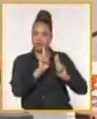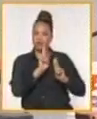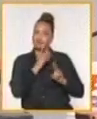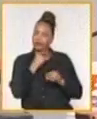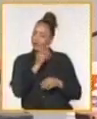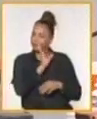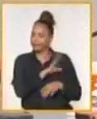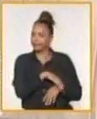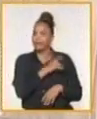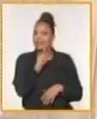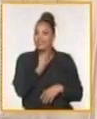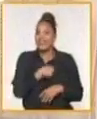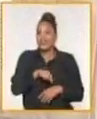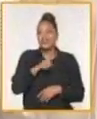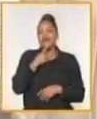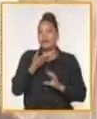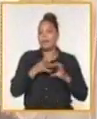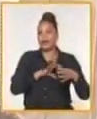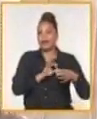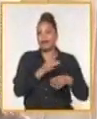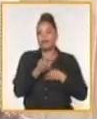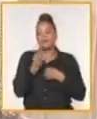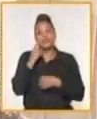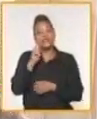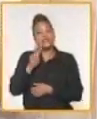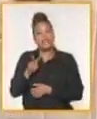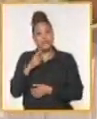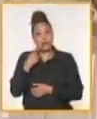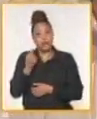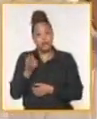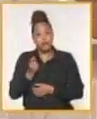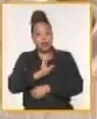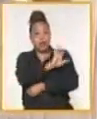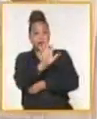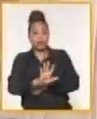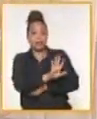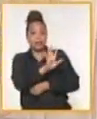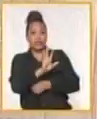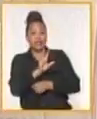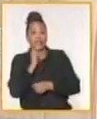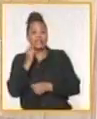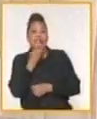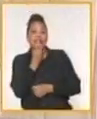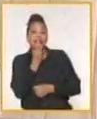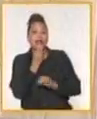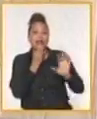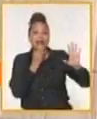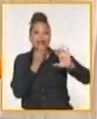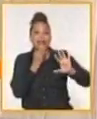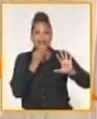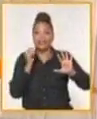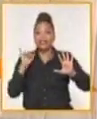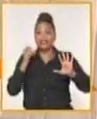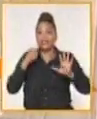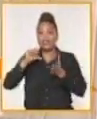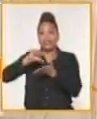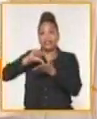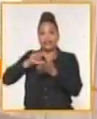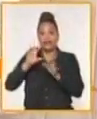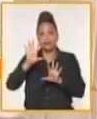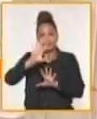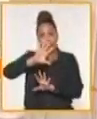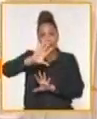Bueno, porque es complicado. Si nosotros miramos la región, está aquí Israel y aquí está Irán. Yo decía que Irán es el centro.